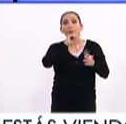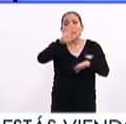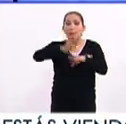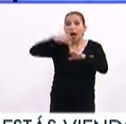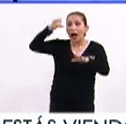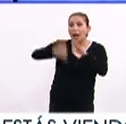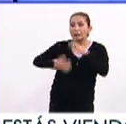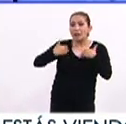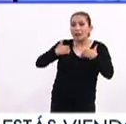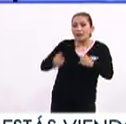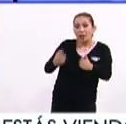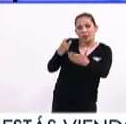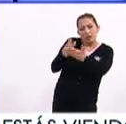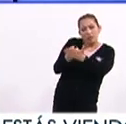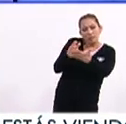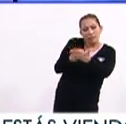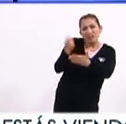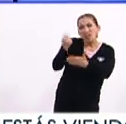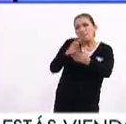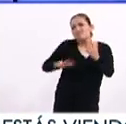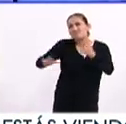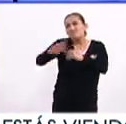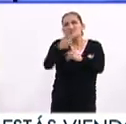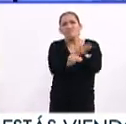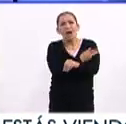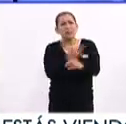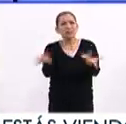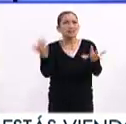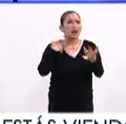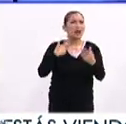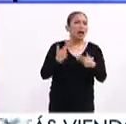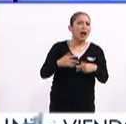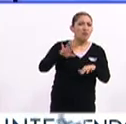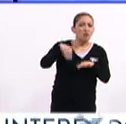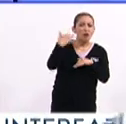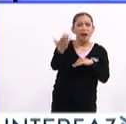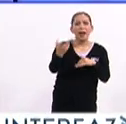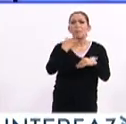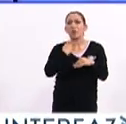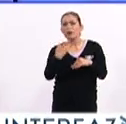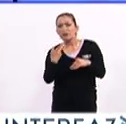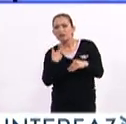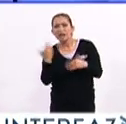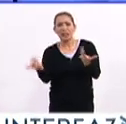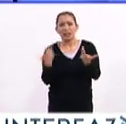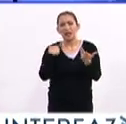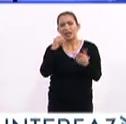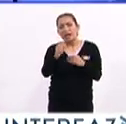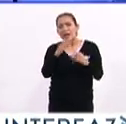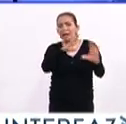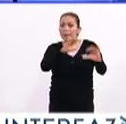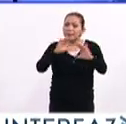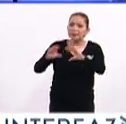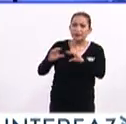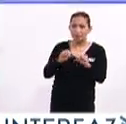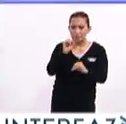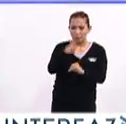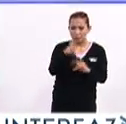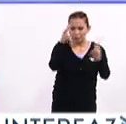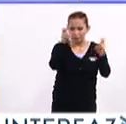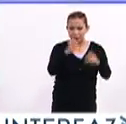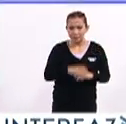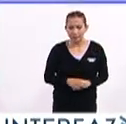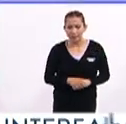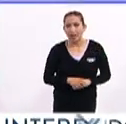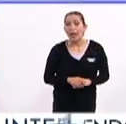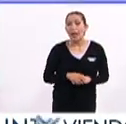una comprensión crítica de la realidad social, política y económica en la que se está alfabetizando.